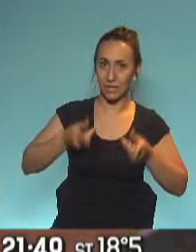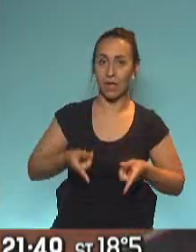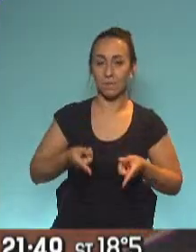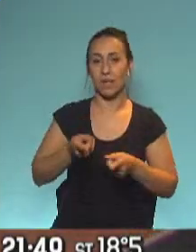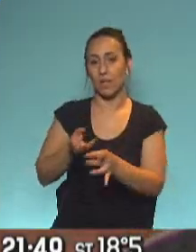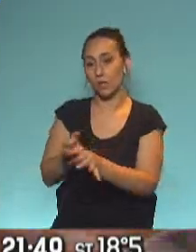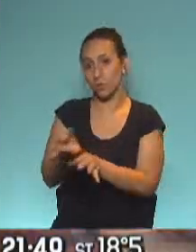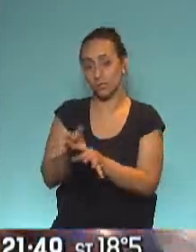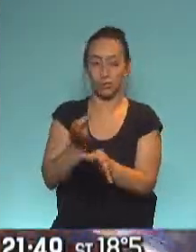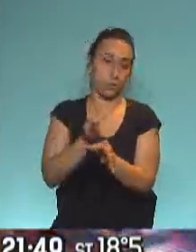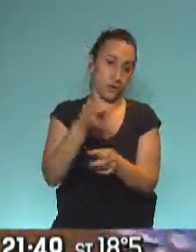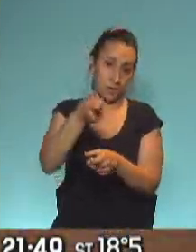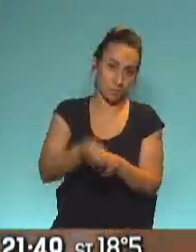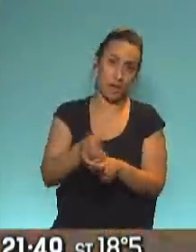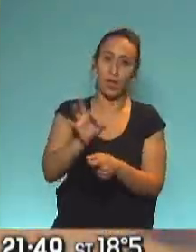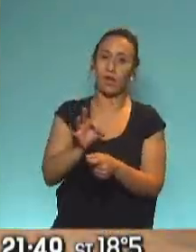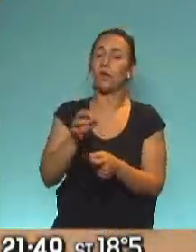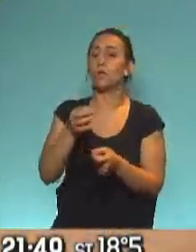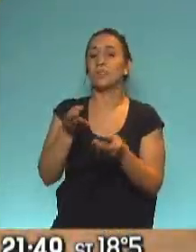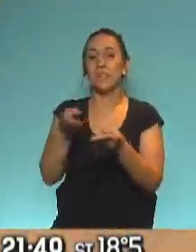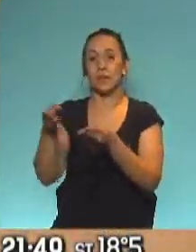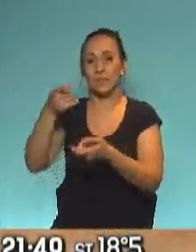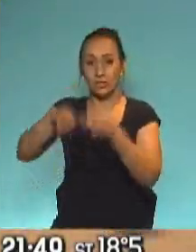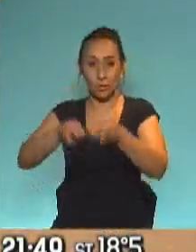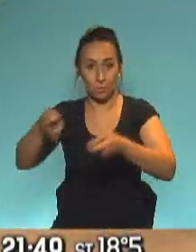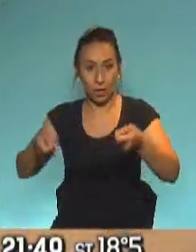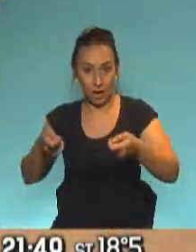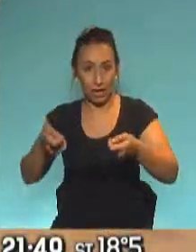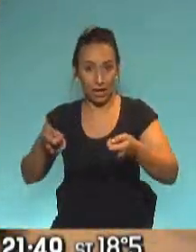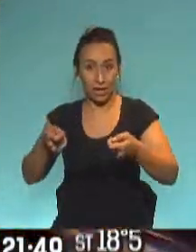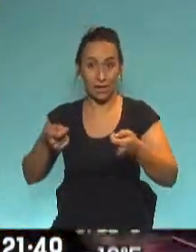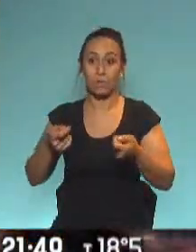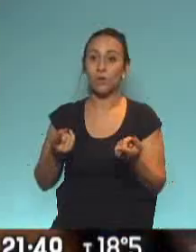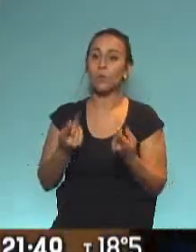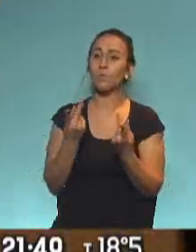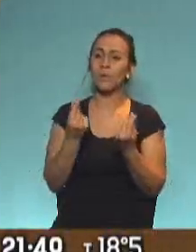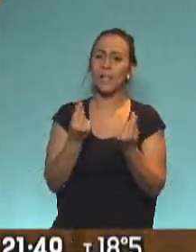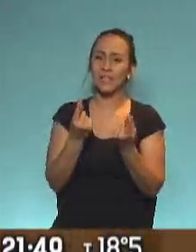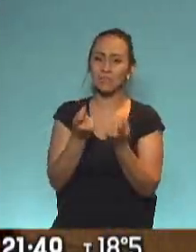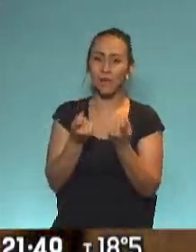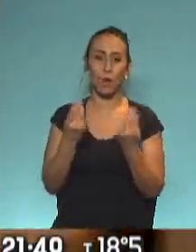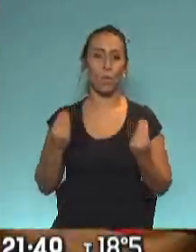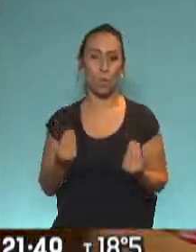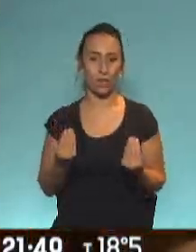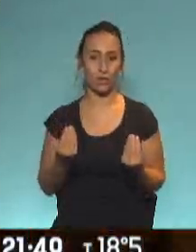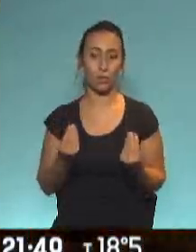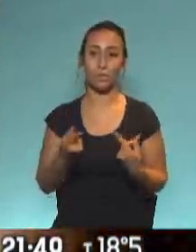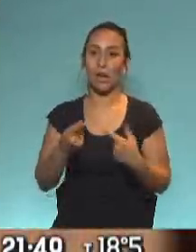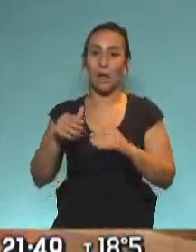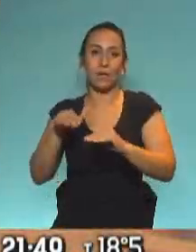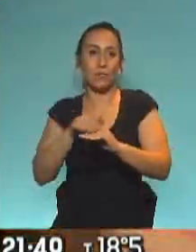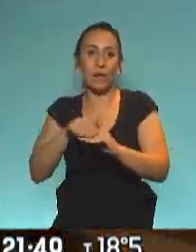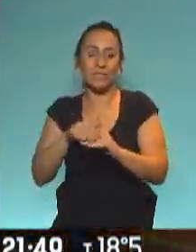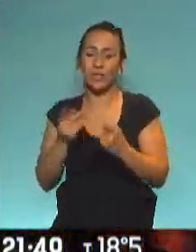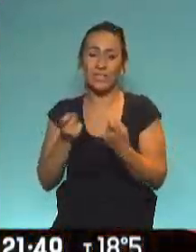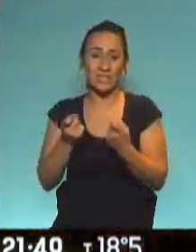la educación, las tarifas y demás. ¿Cuánto necesitan para armar ese combo, cubrir las necesidades básicas